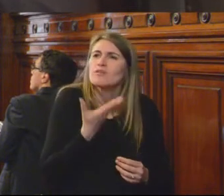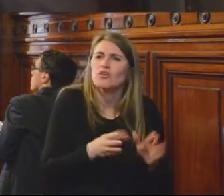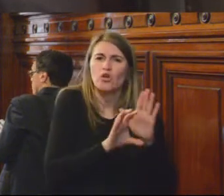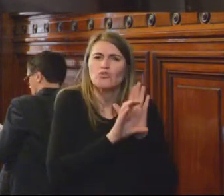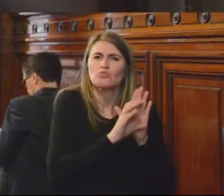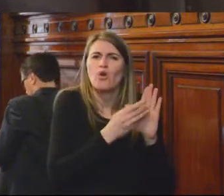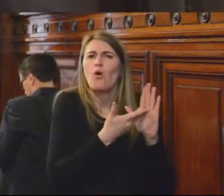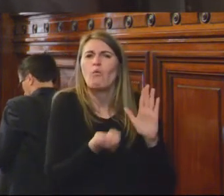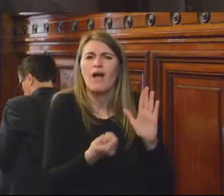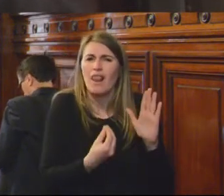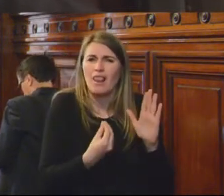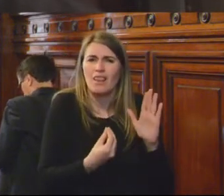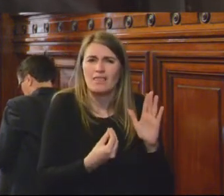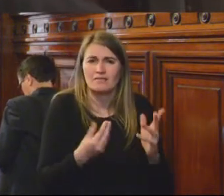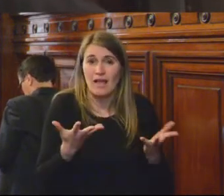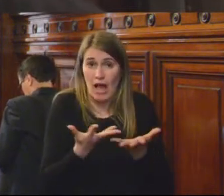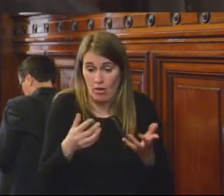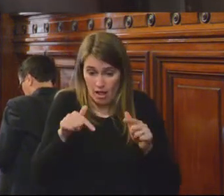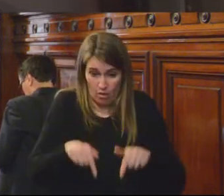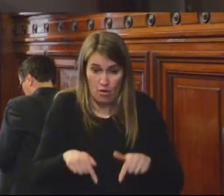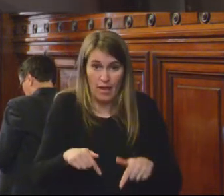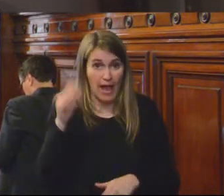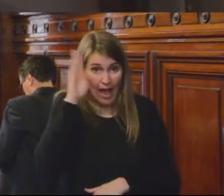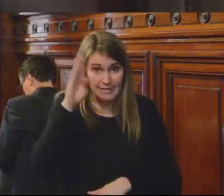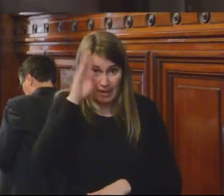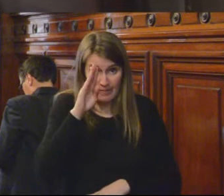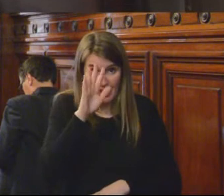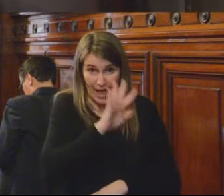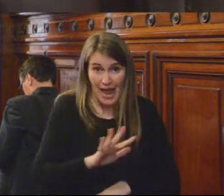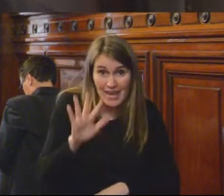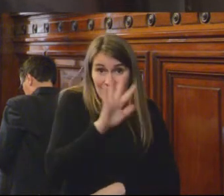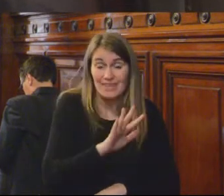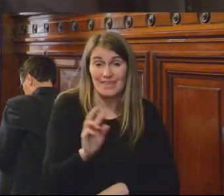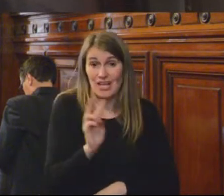Si hoy la Asamblea Nacional Constituyente sabroga y